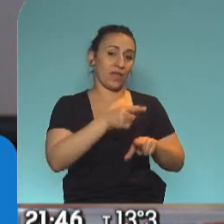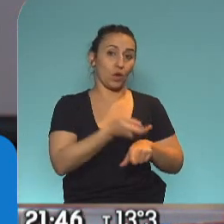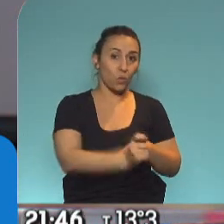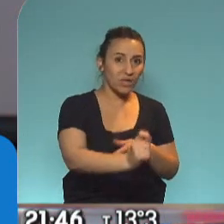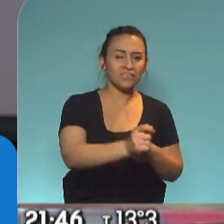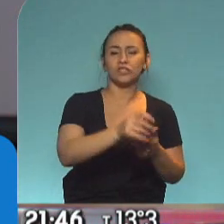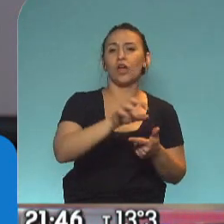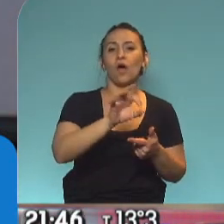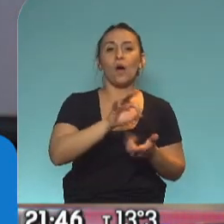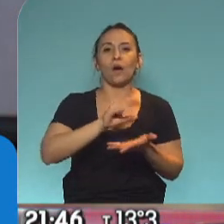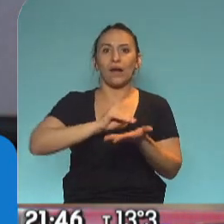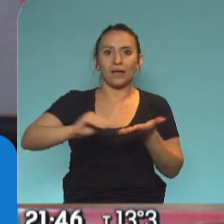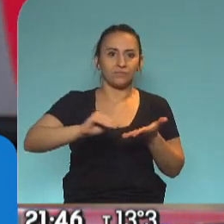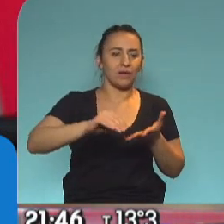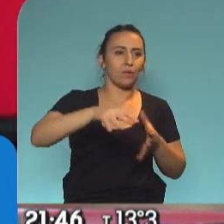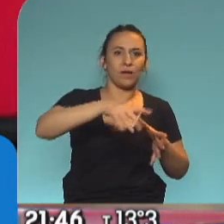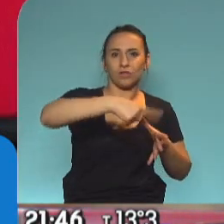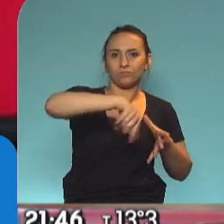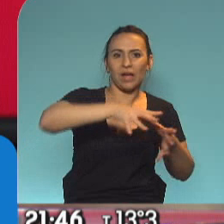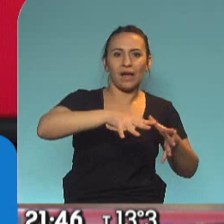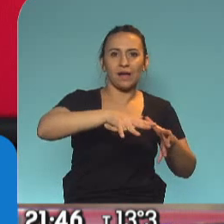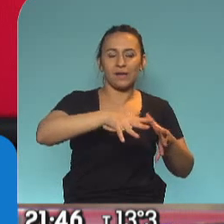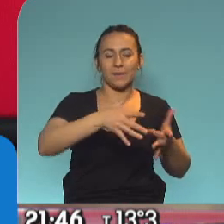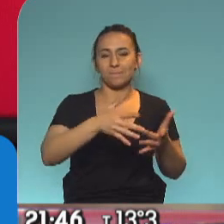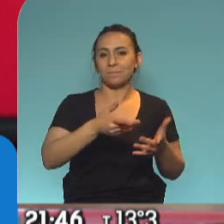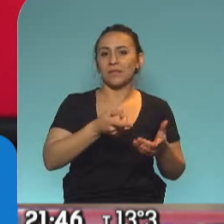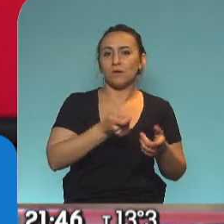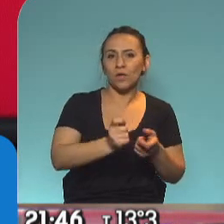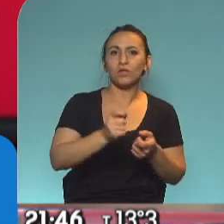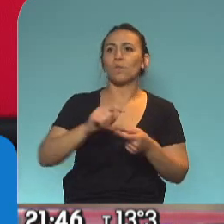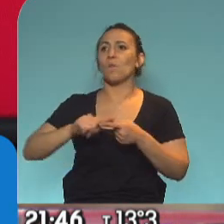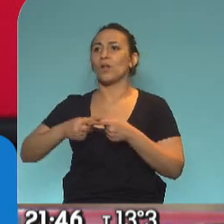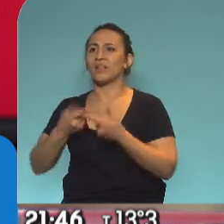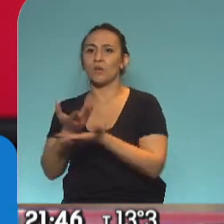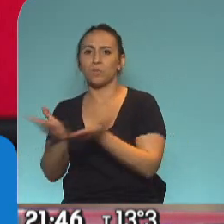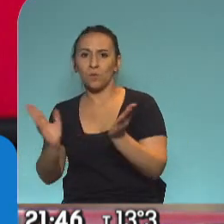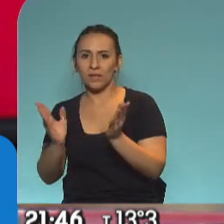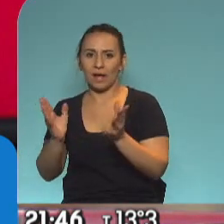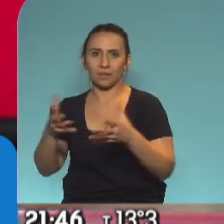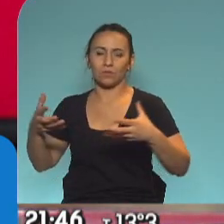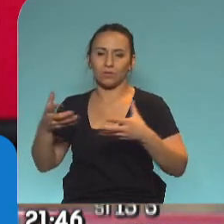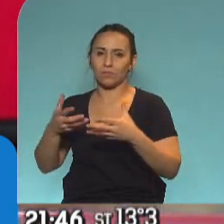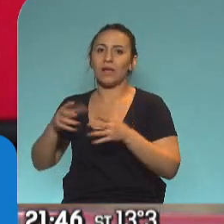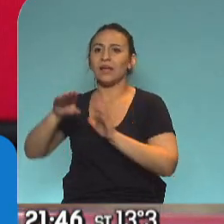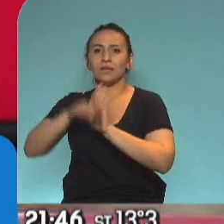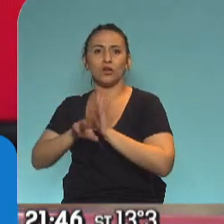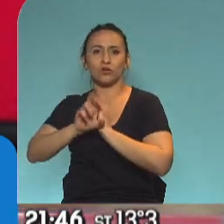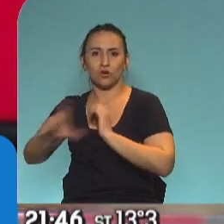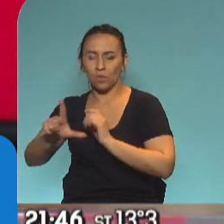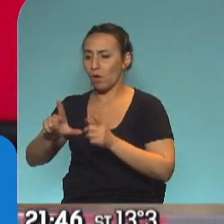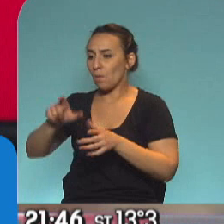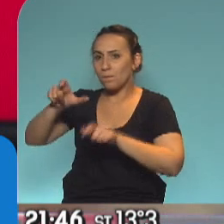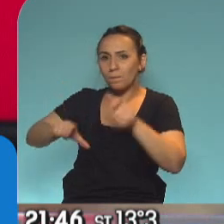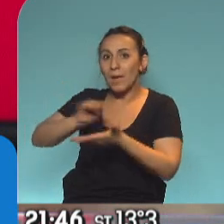área sobredimensionada y está sobredemandada el área de políticas públicas con las limitaciones general de personal que tiene